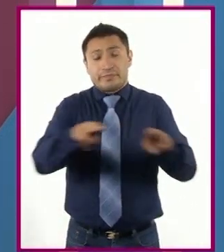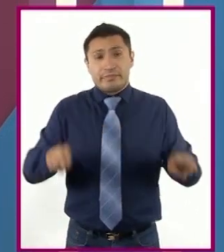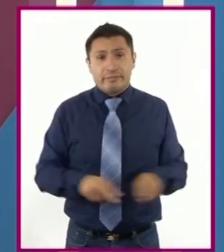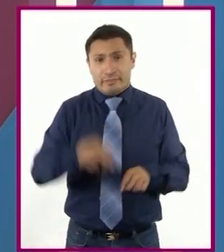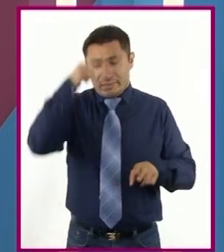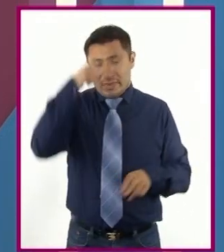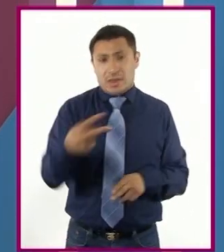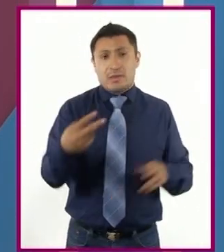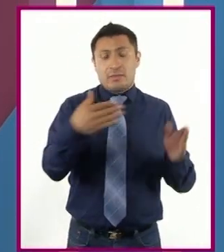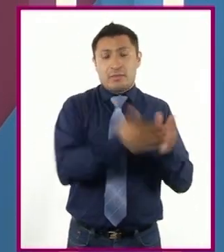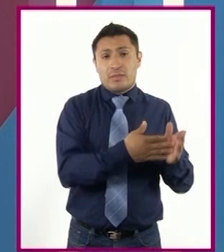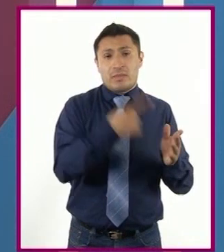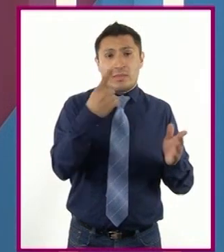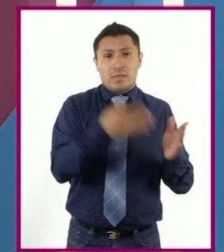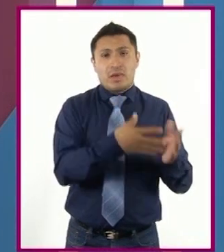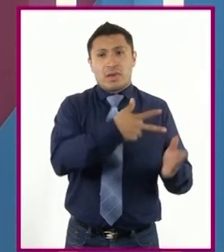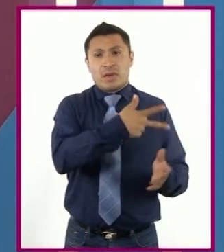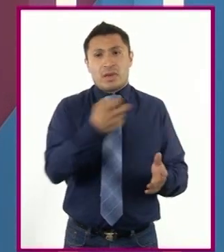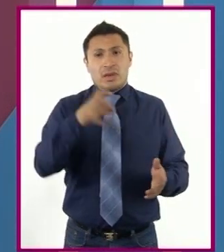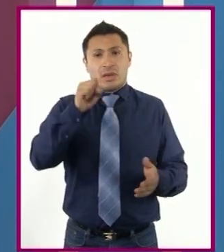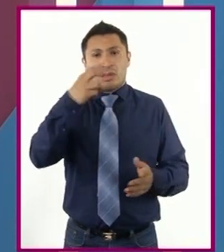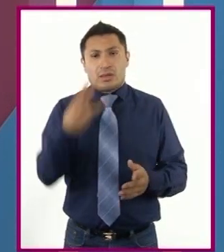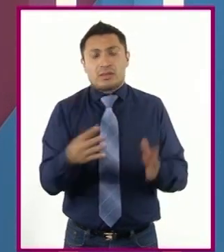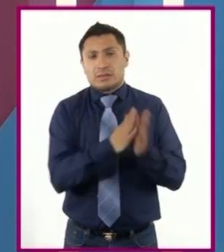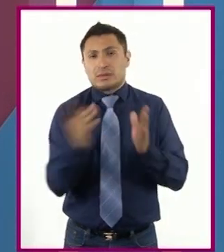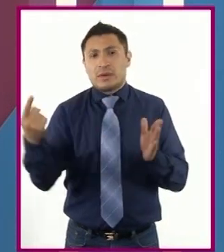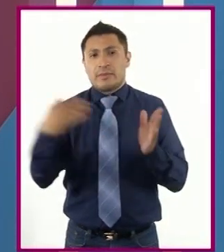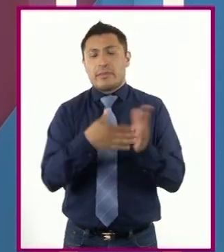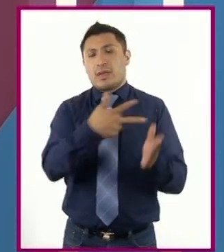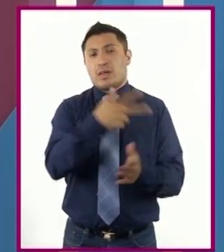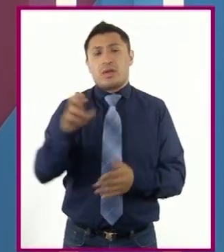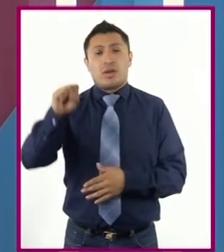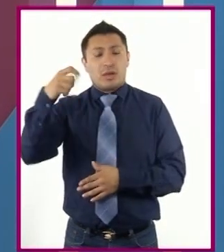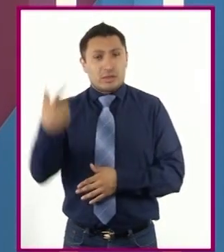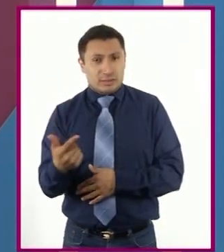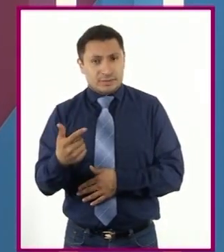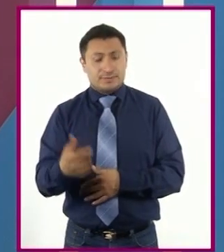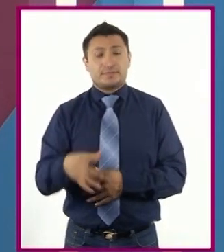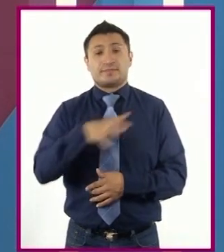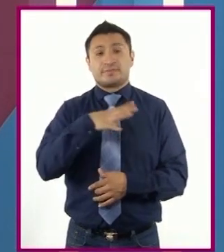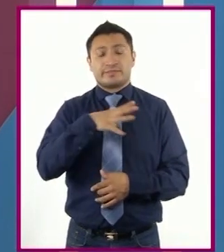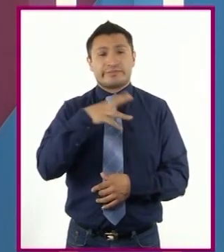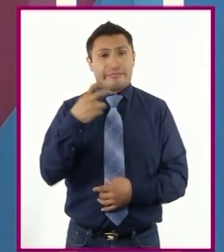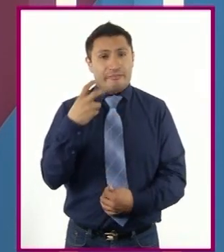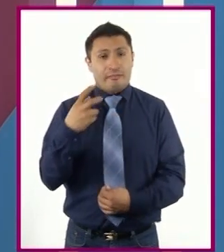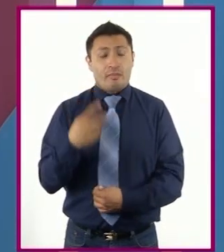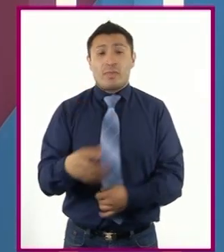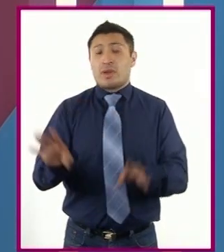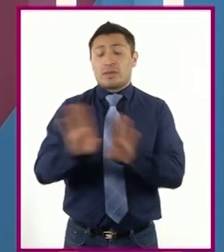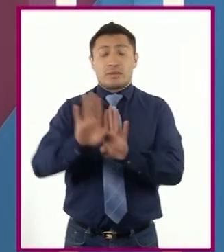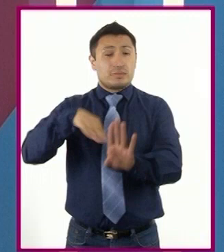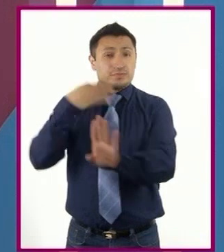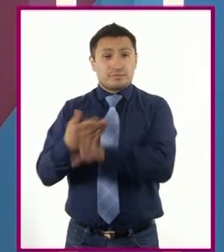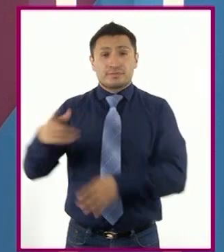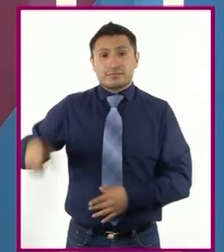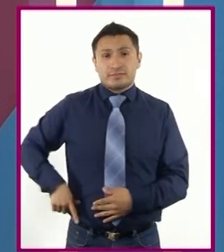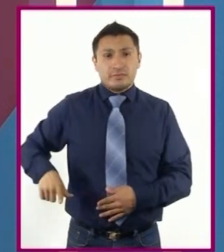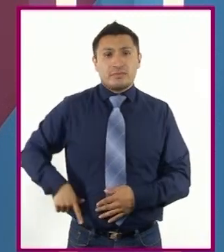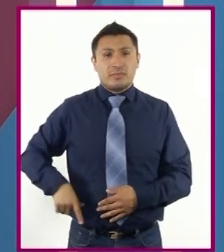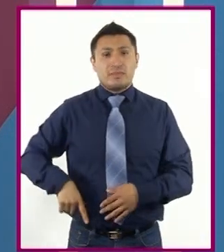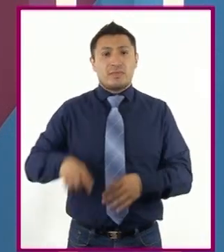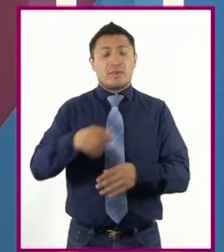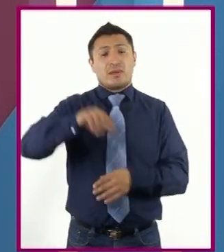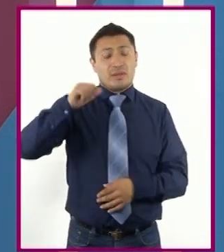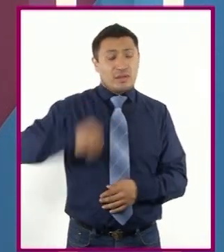de 1863 a 1867, subsistiendo en oposición al gobierno